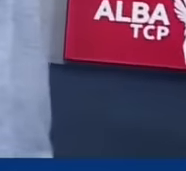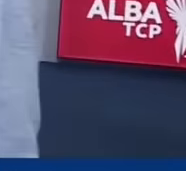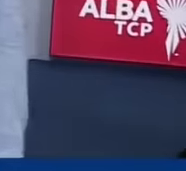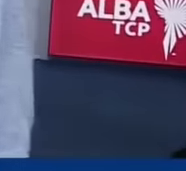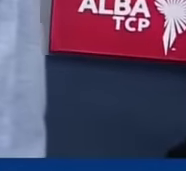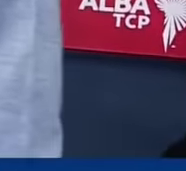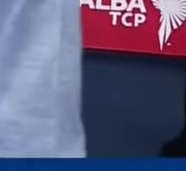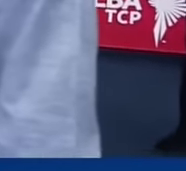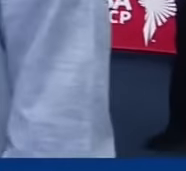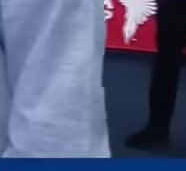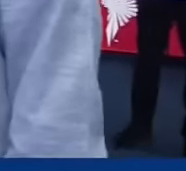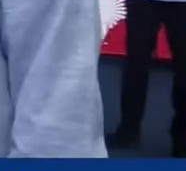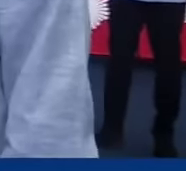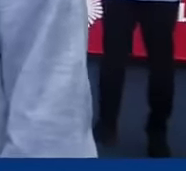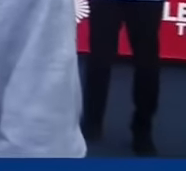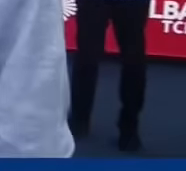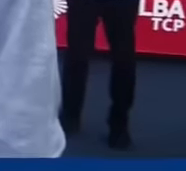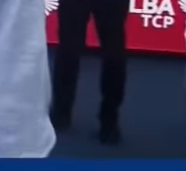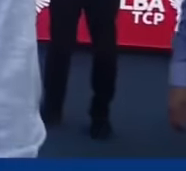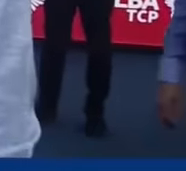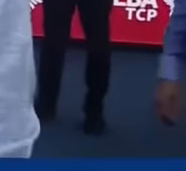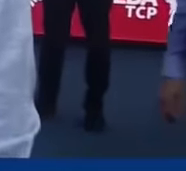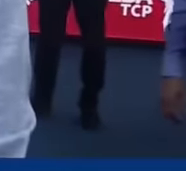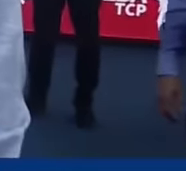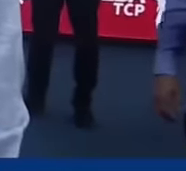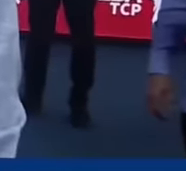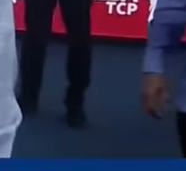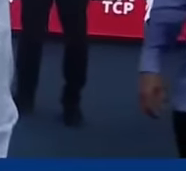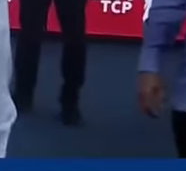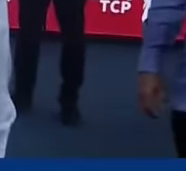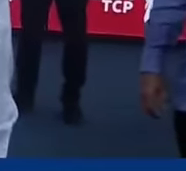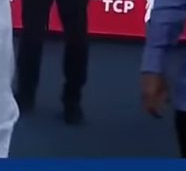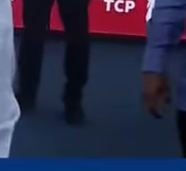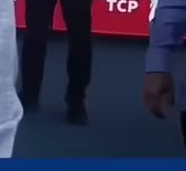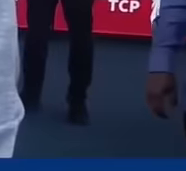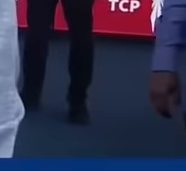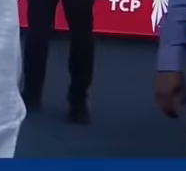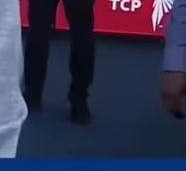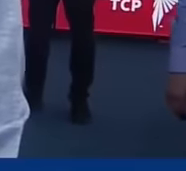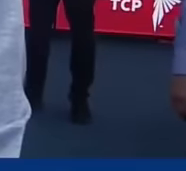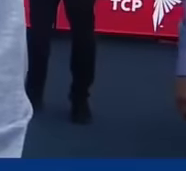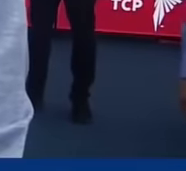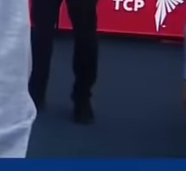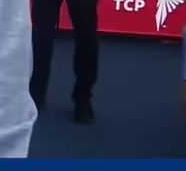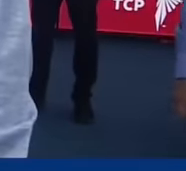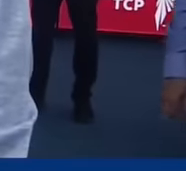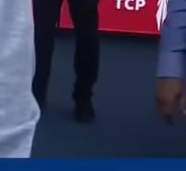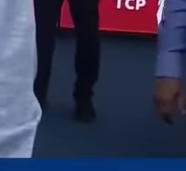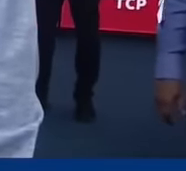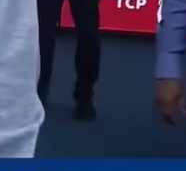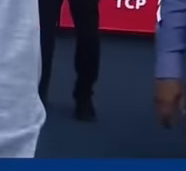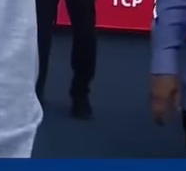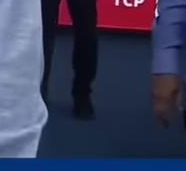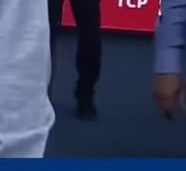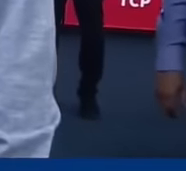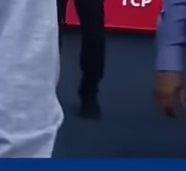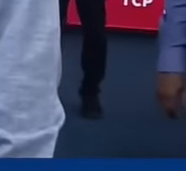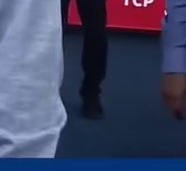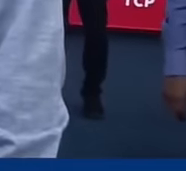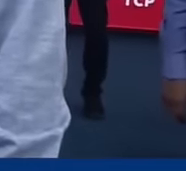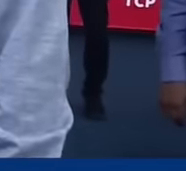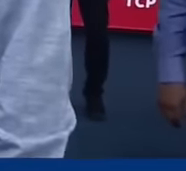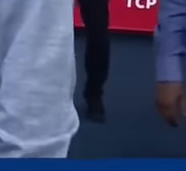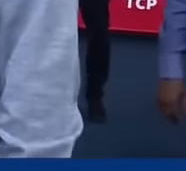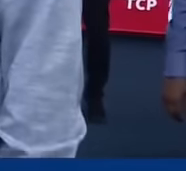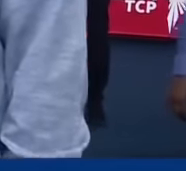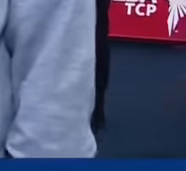están acá en este espacio viceministros para el Caribe, América Latina, Asia y Oceanía, Europa, embajadores,